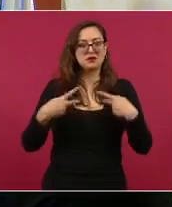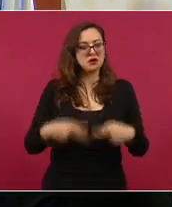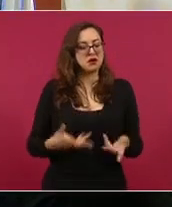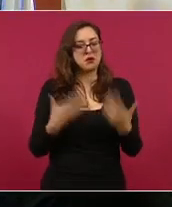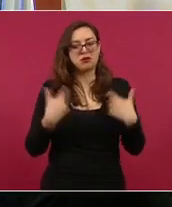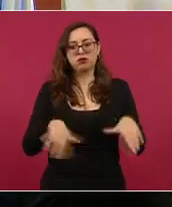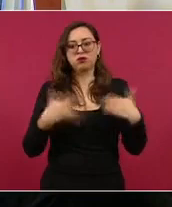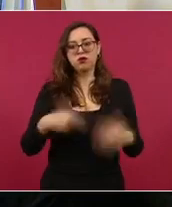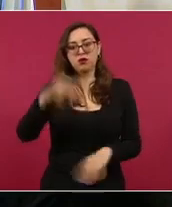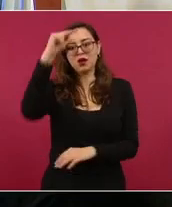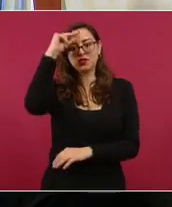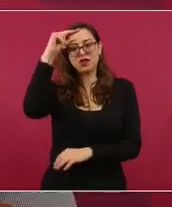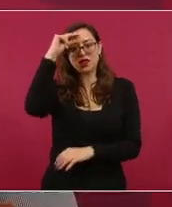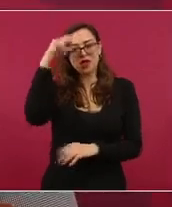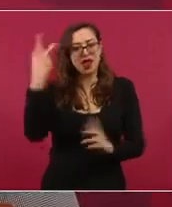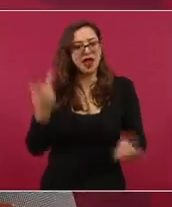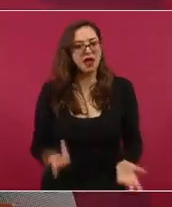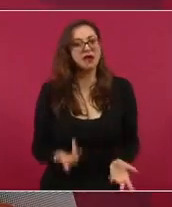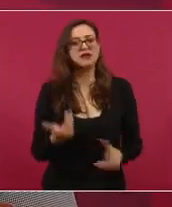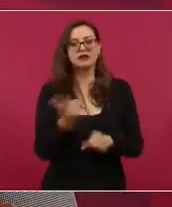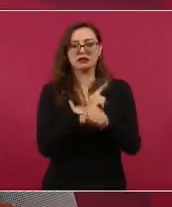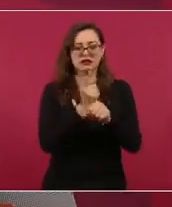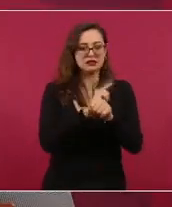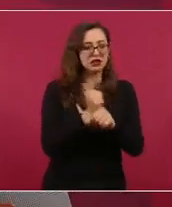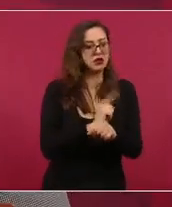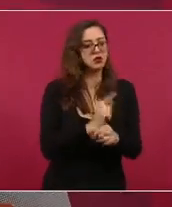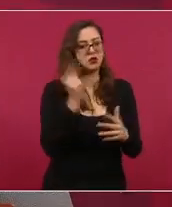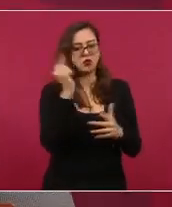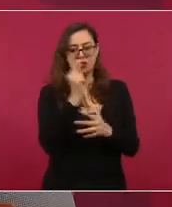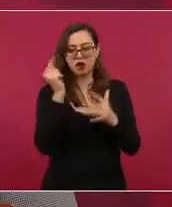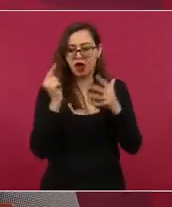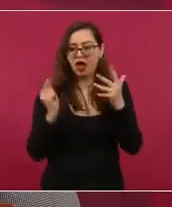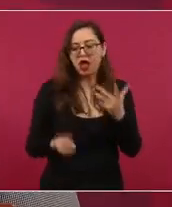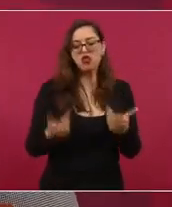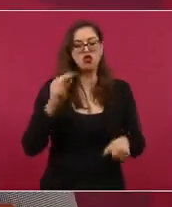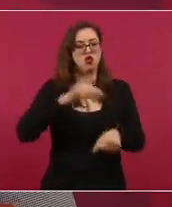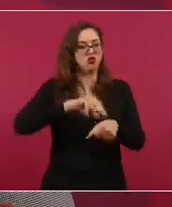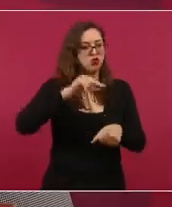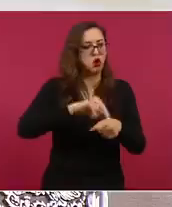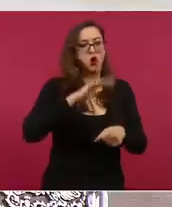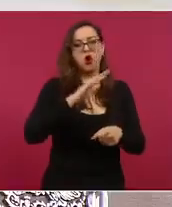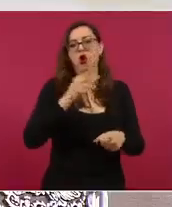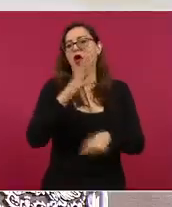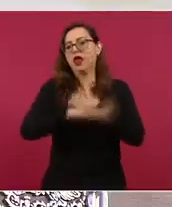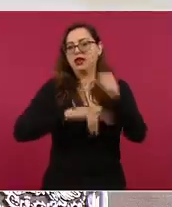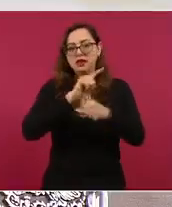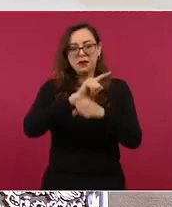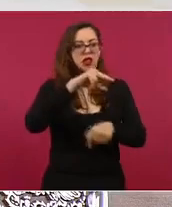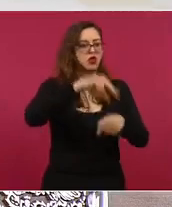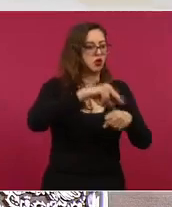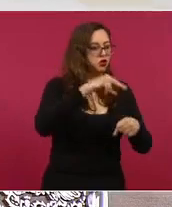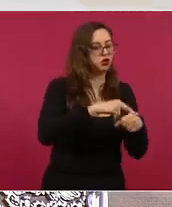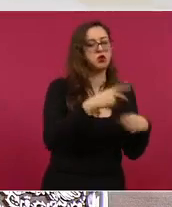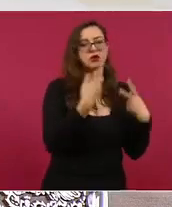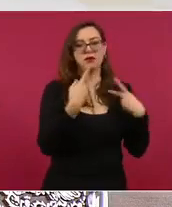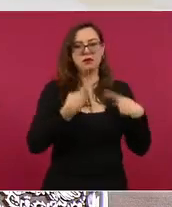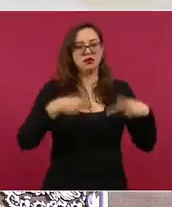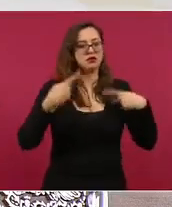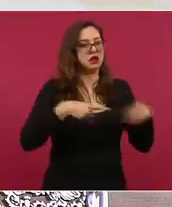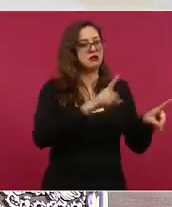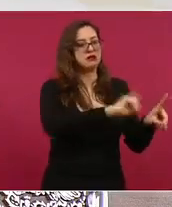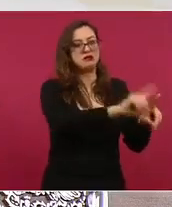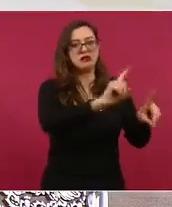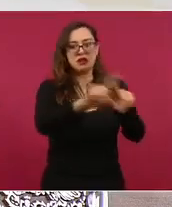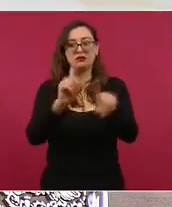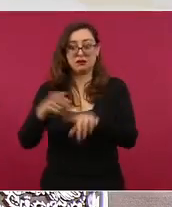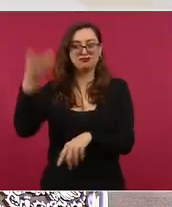odontólogo, y dentro de sus compañeros pues había veterinarios y otro tipo de profesionistas. Hoy en día ya no